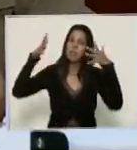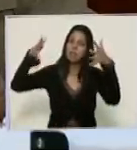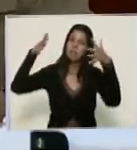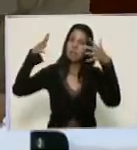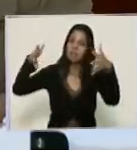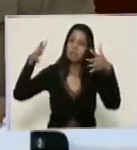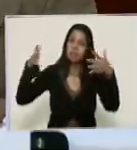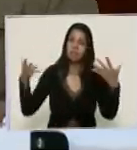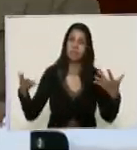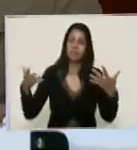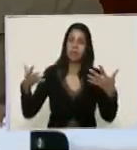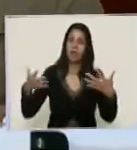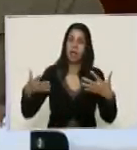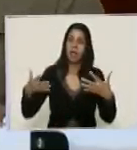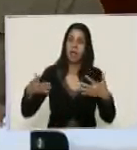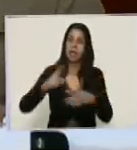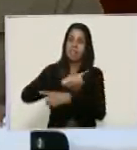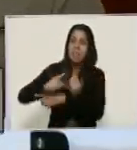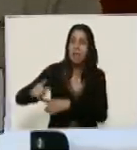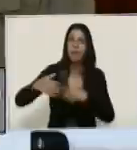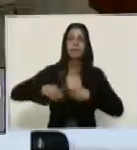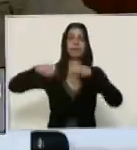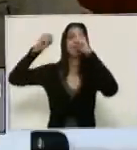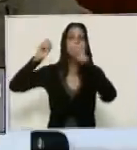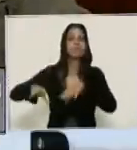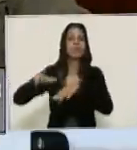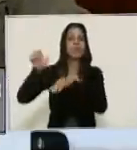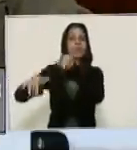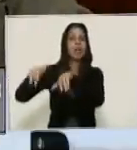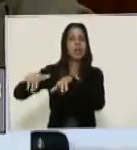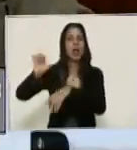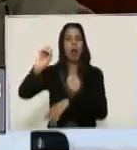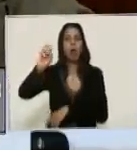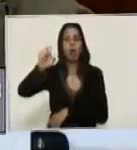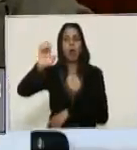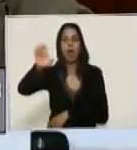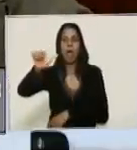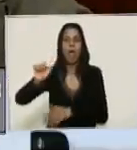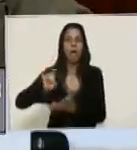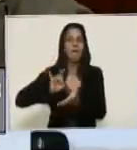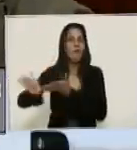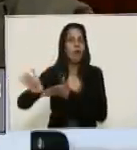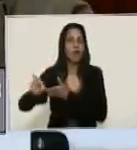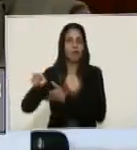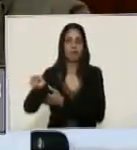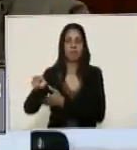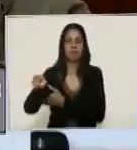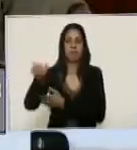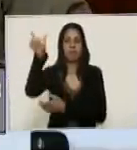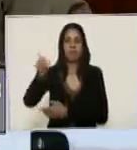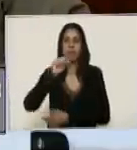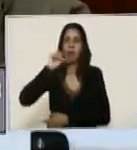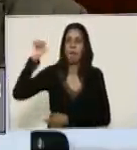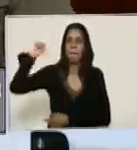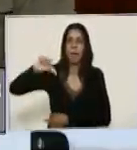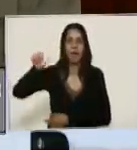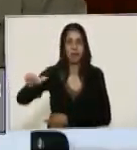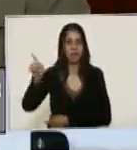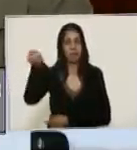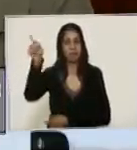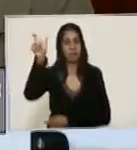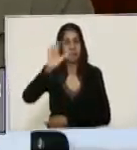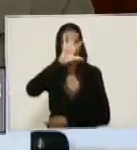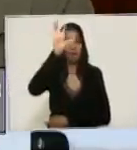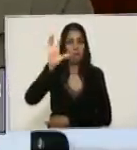que él renuncie por indigno a esa posición que tiene, que le dieron al resto de los